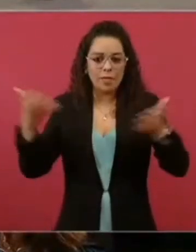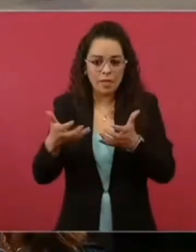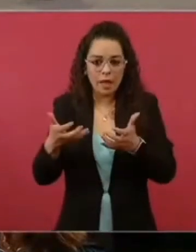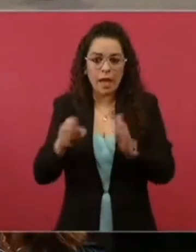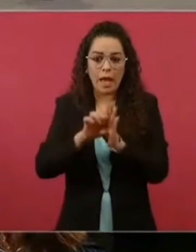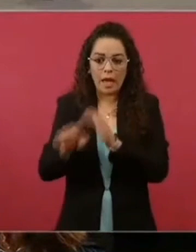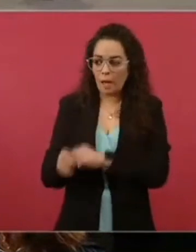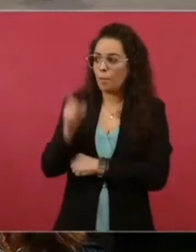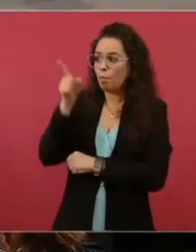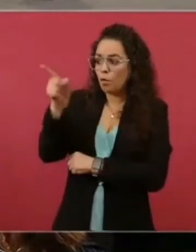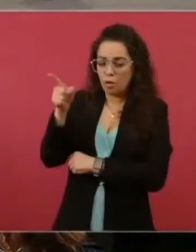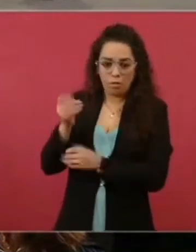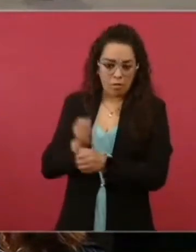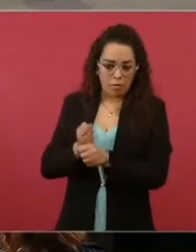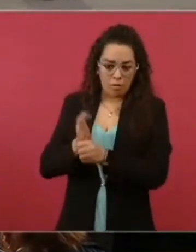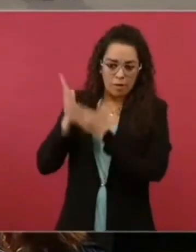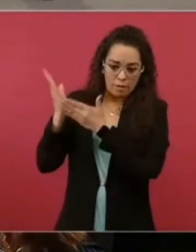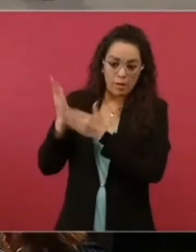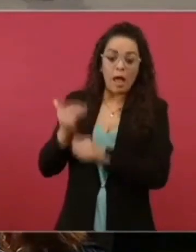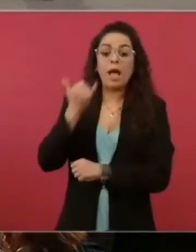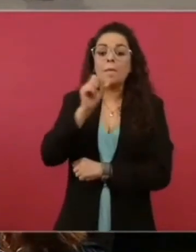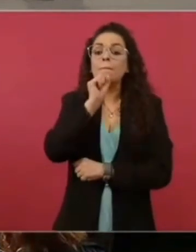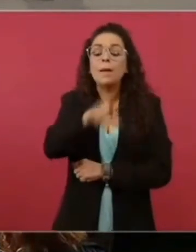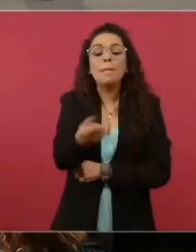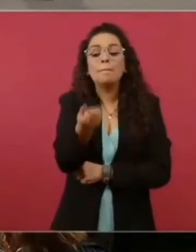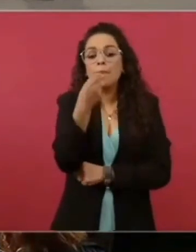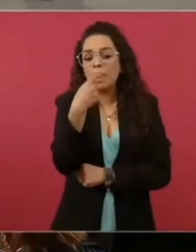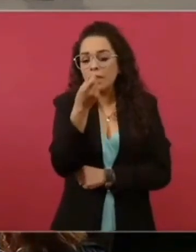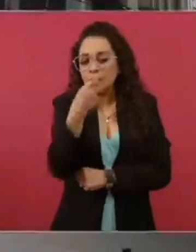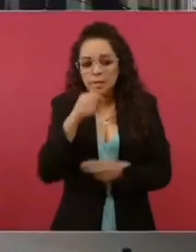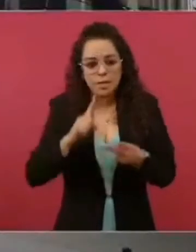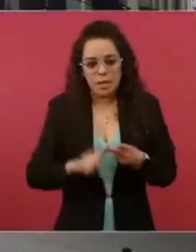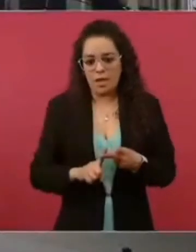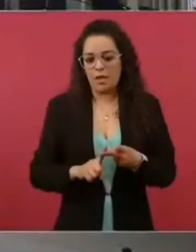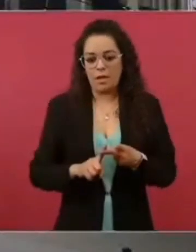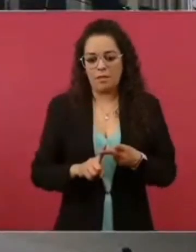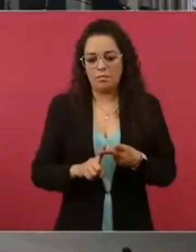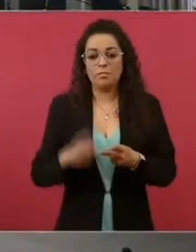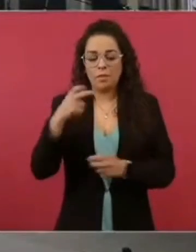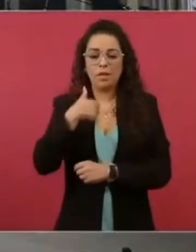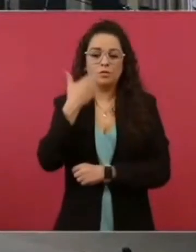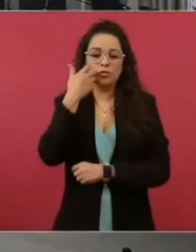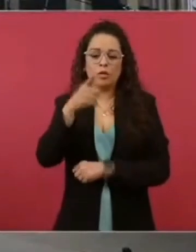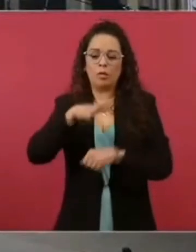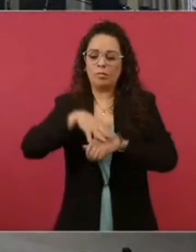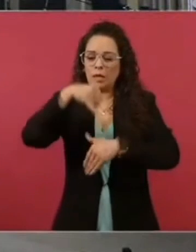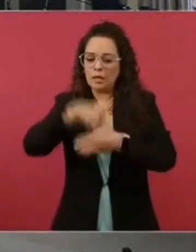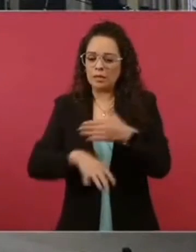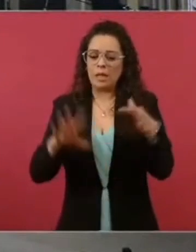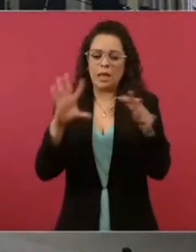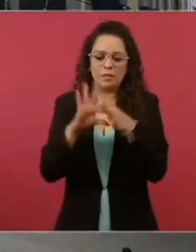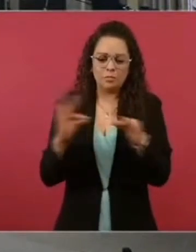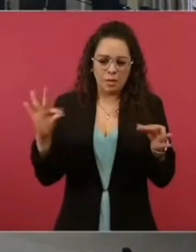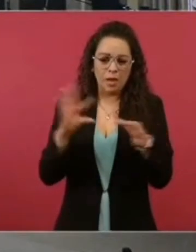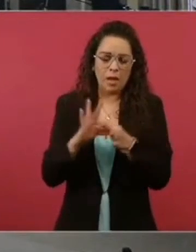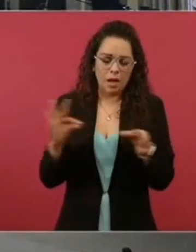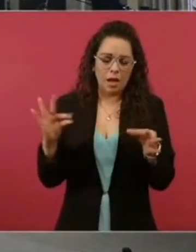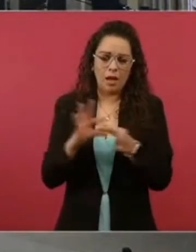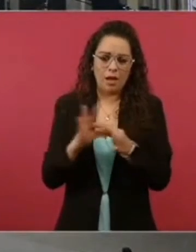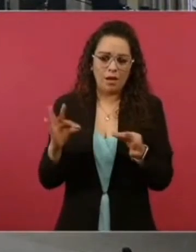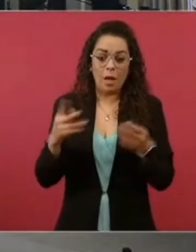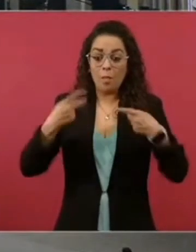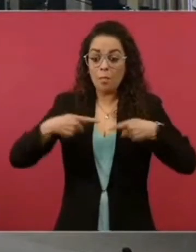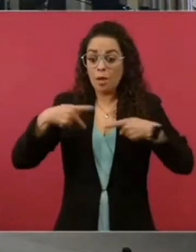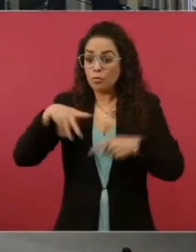es lo que quería explicarte, o sea, de la gente en la calle. Además, la gente lo